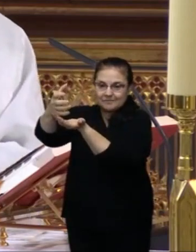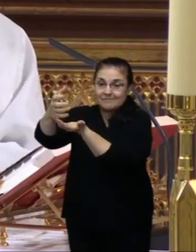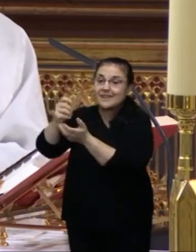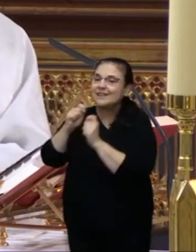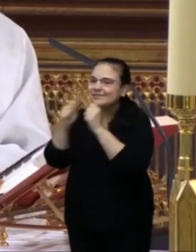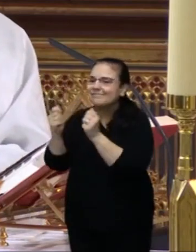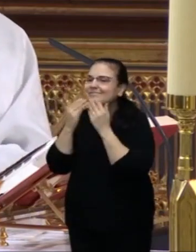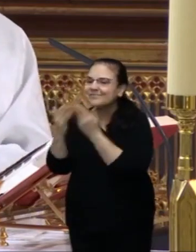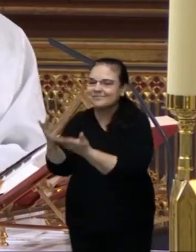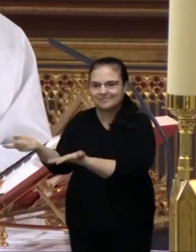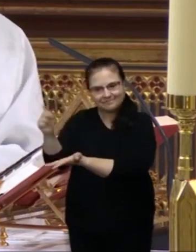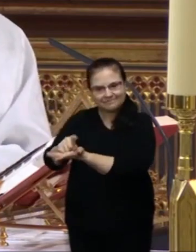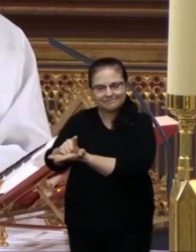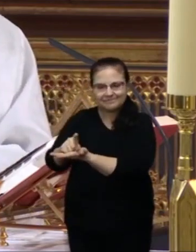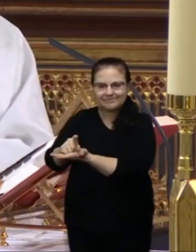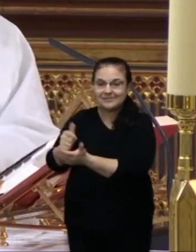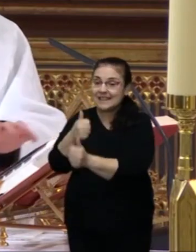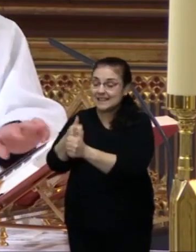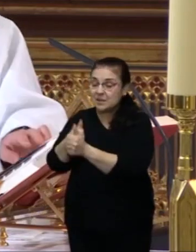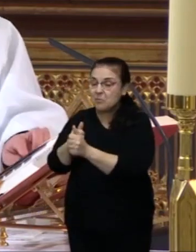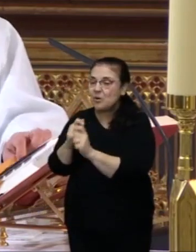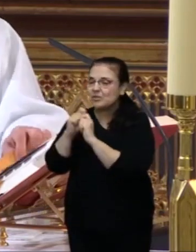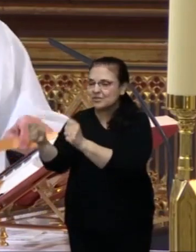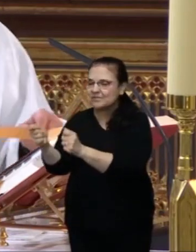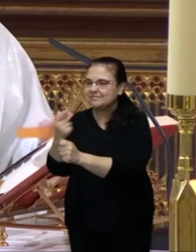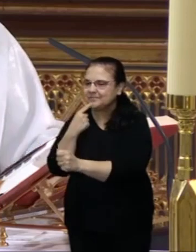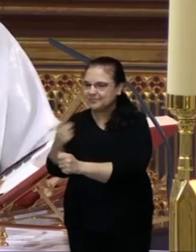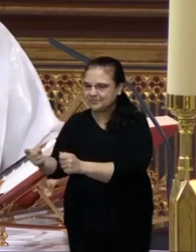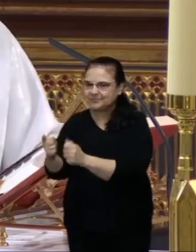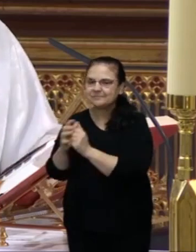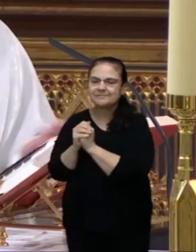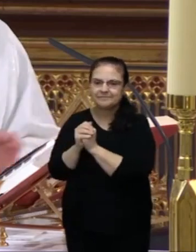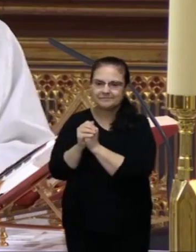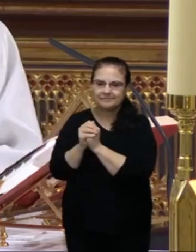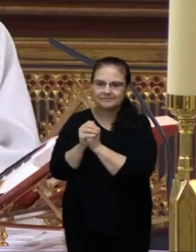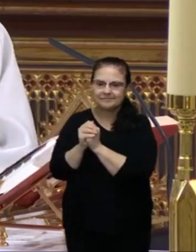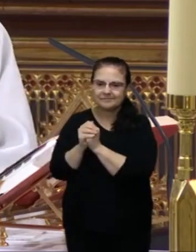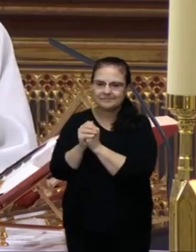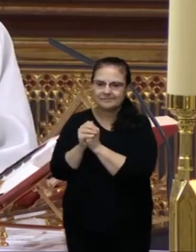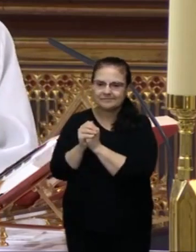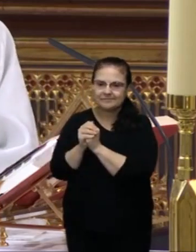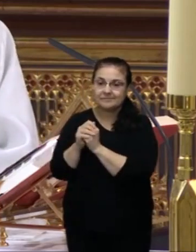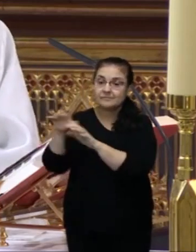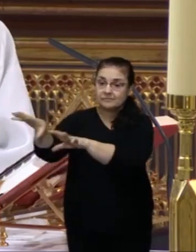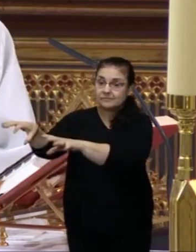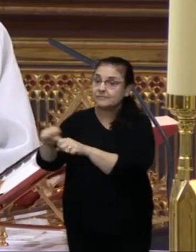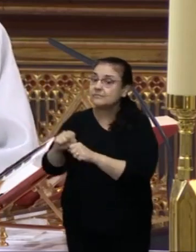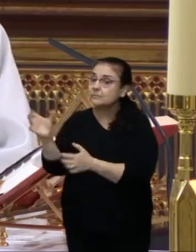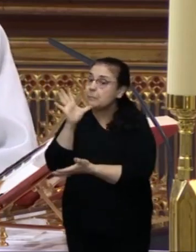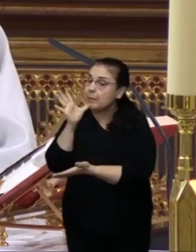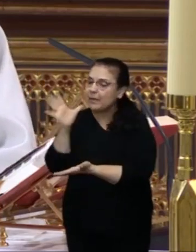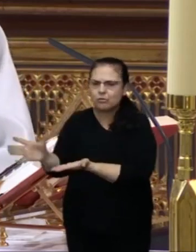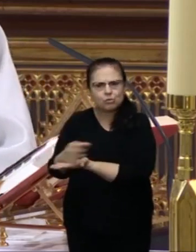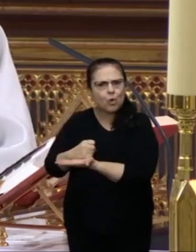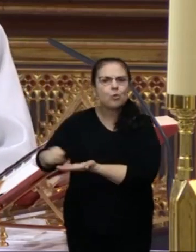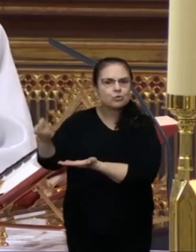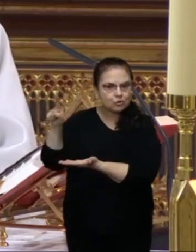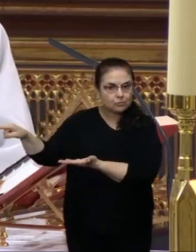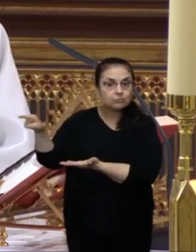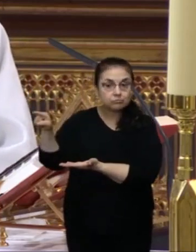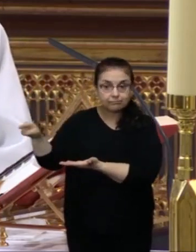y, dándote gracias de nuevo, lo pasó a sus discípulos, diciendo: Tomad y bebed todos de